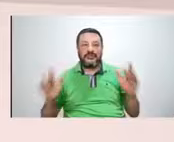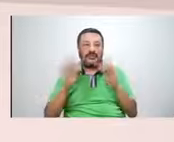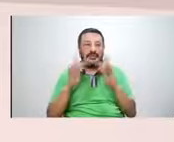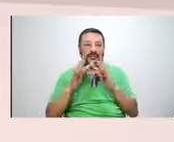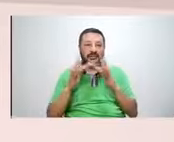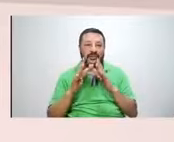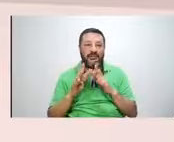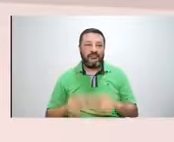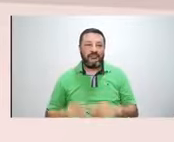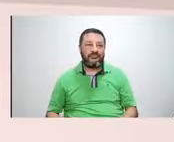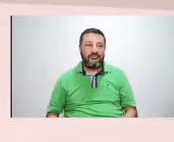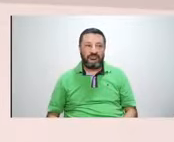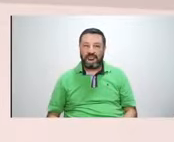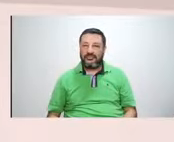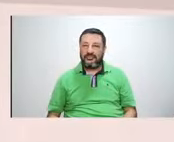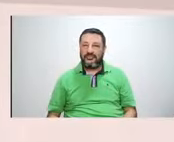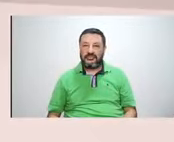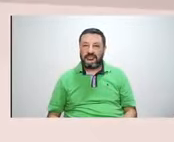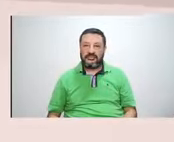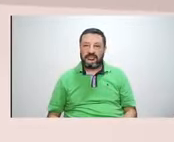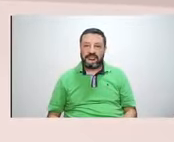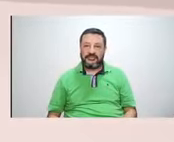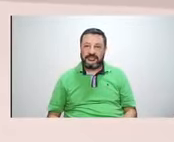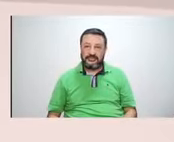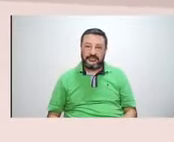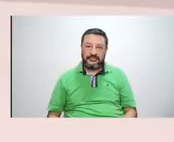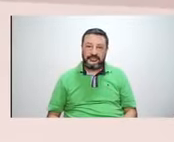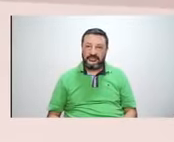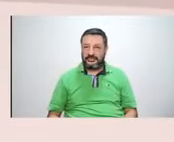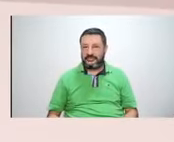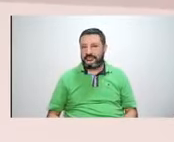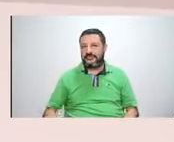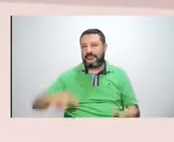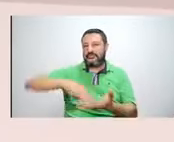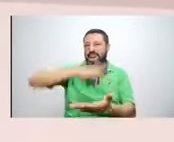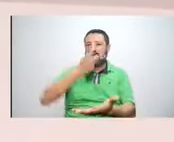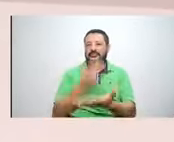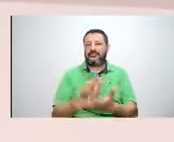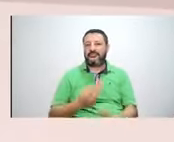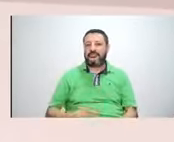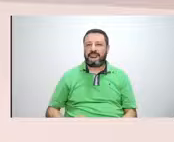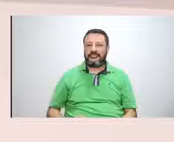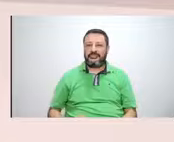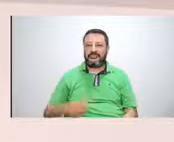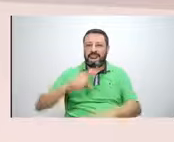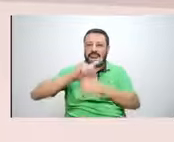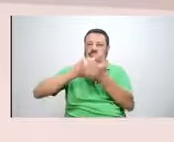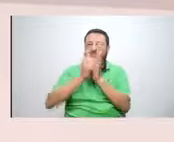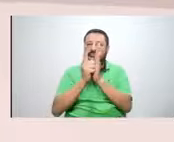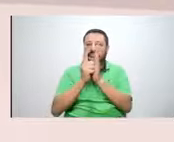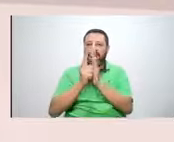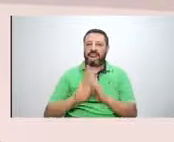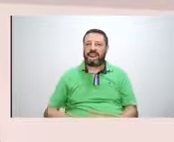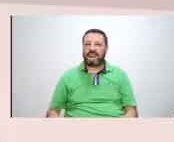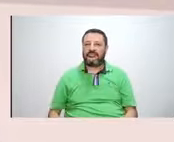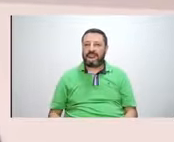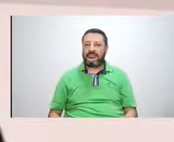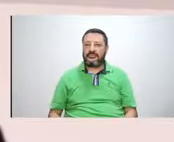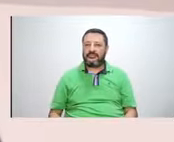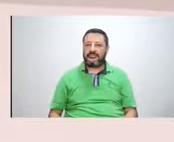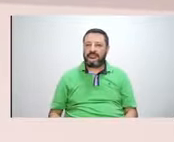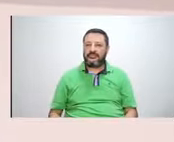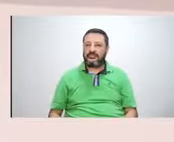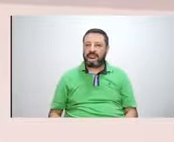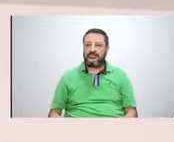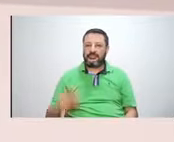ejemplo, a mí una rutina de piso, que es la que más cansa, que dura 1:30, que obviamente eso es, o